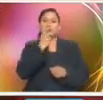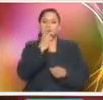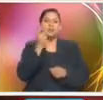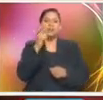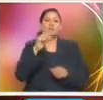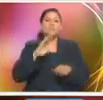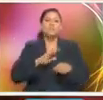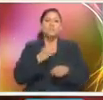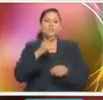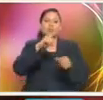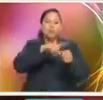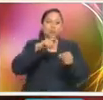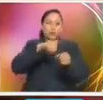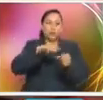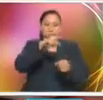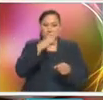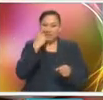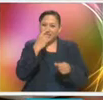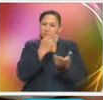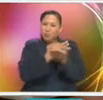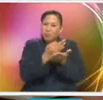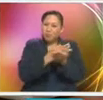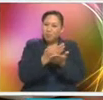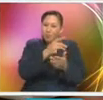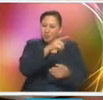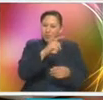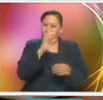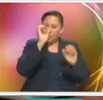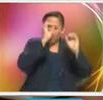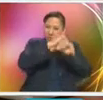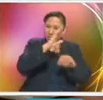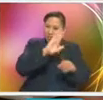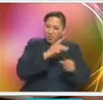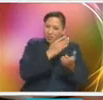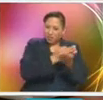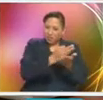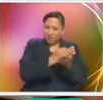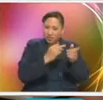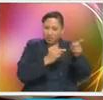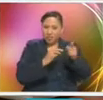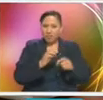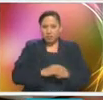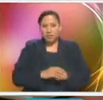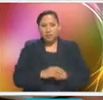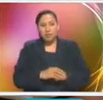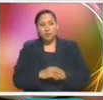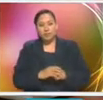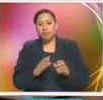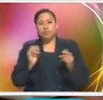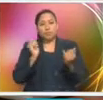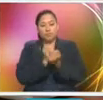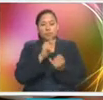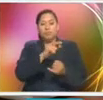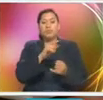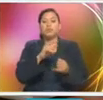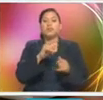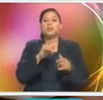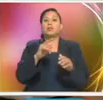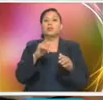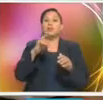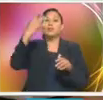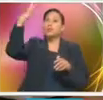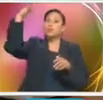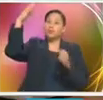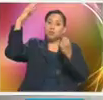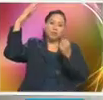tiene que ver mucho con el color, porque si se fijan también hay unos que son un poquito más oscuros que otros, pero también no permitir que se expongan